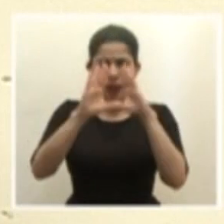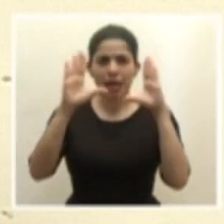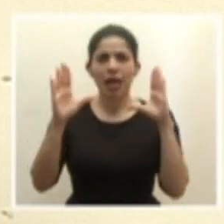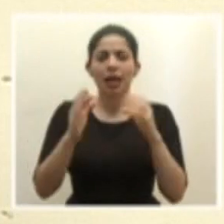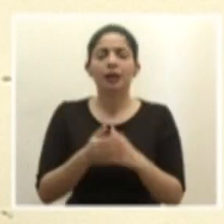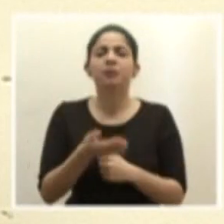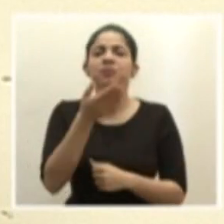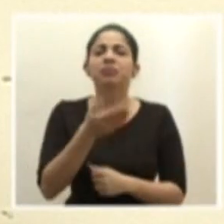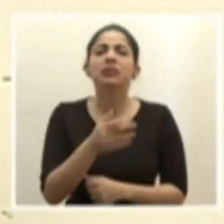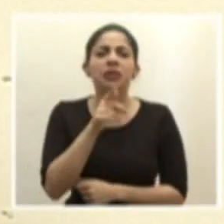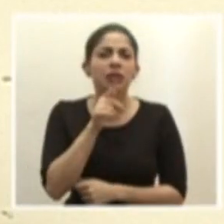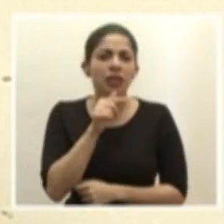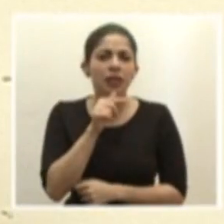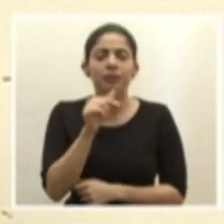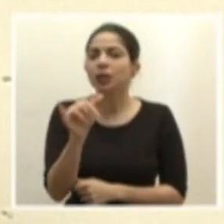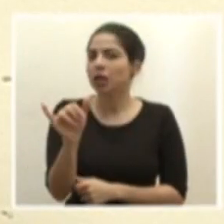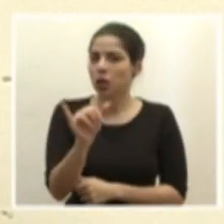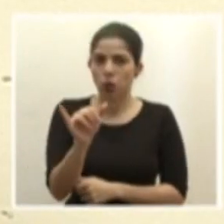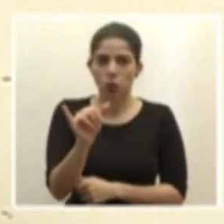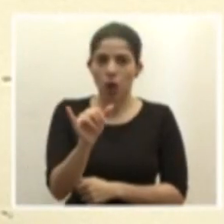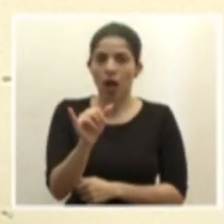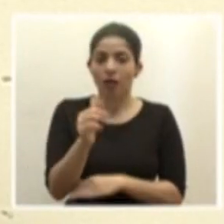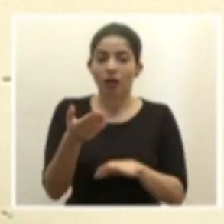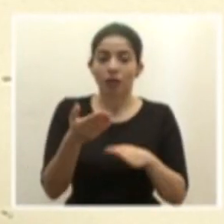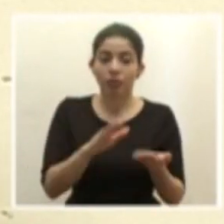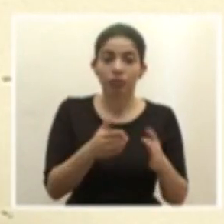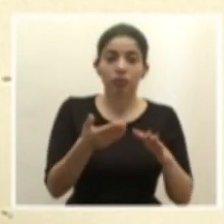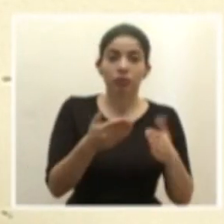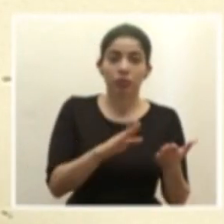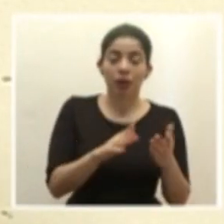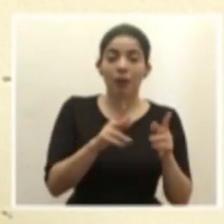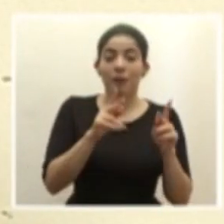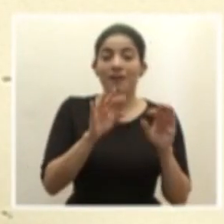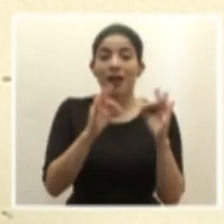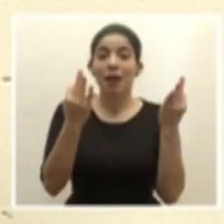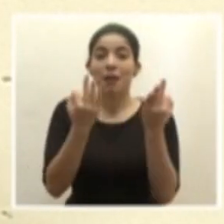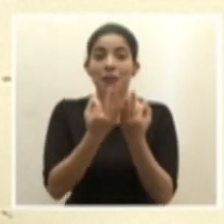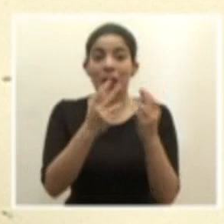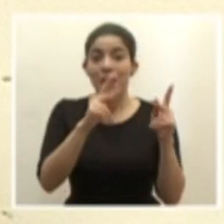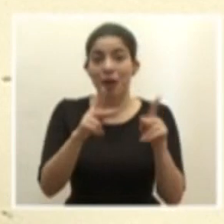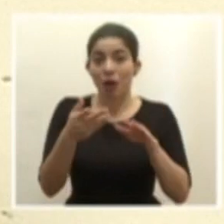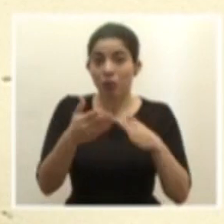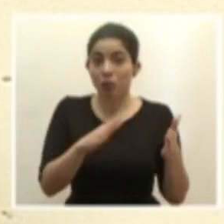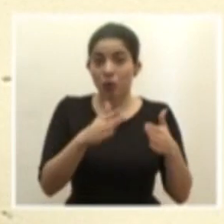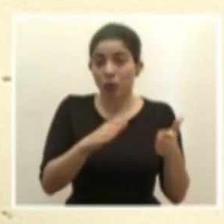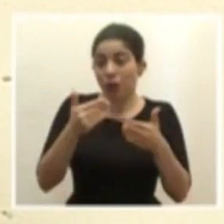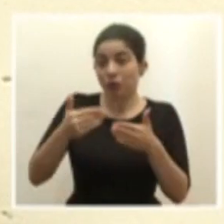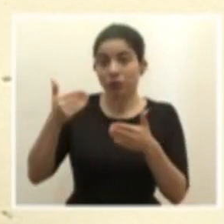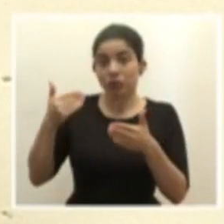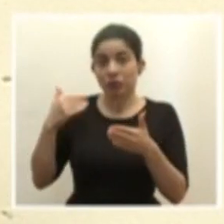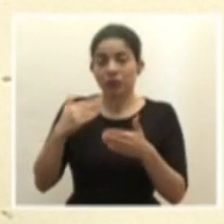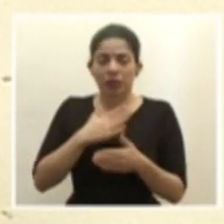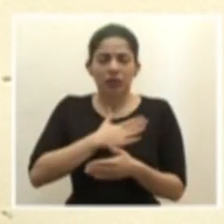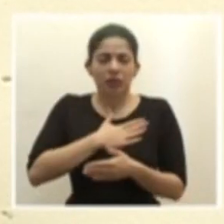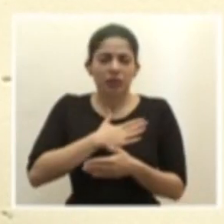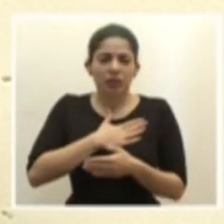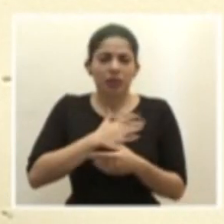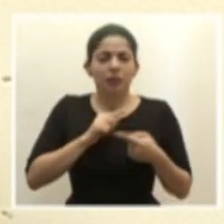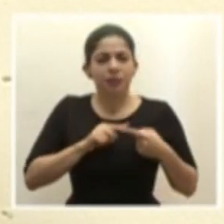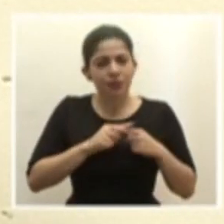Se trata igualmente de los que han fallecido, los familiares de los que han fallecido en los últimos días, el más sentido